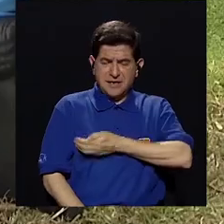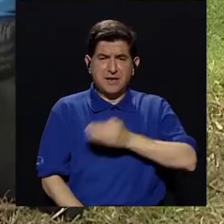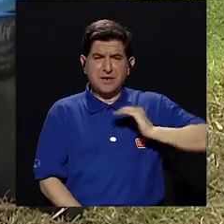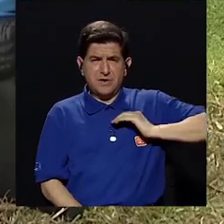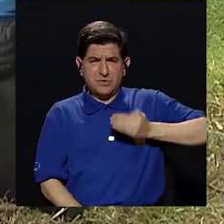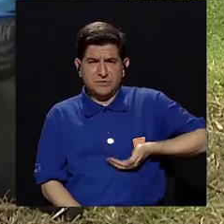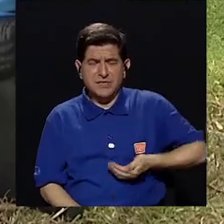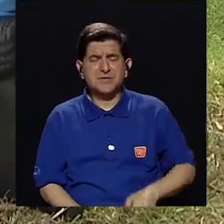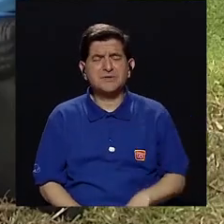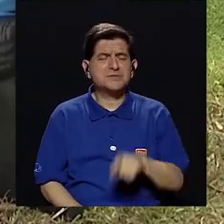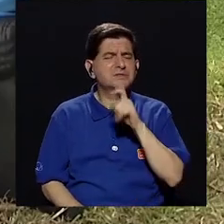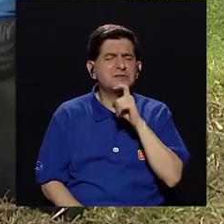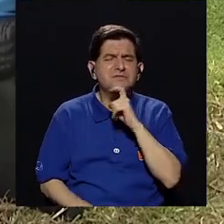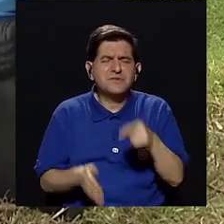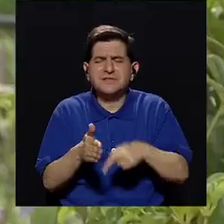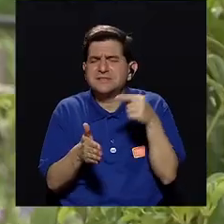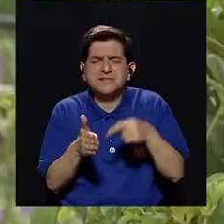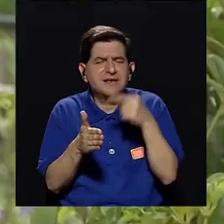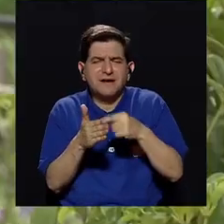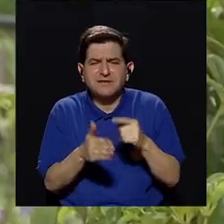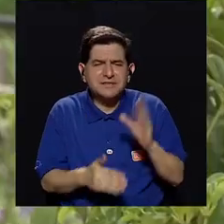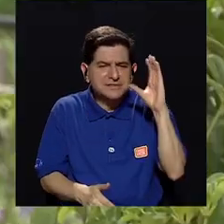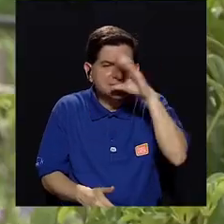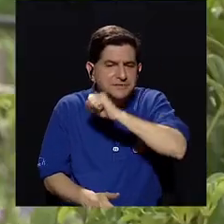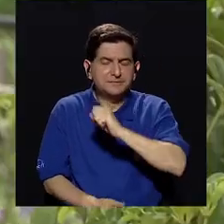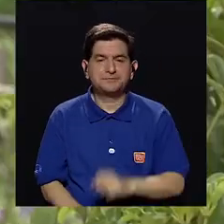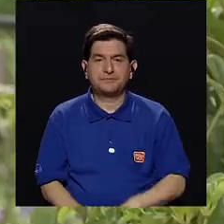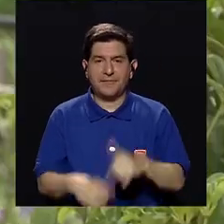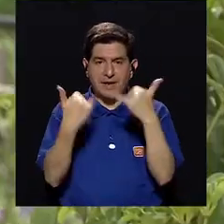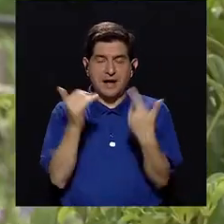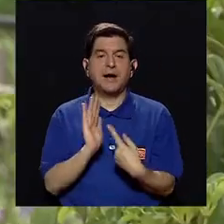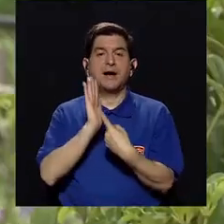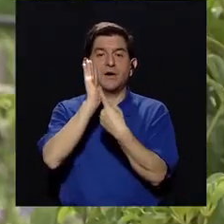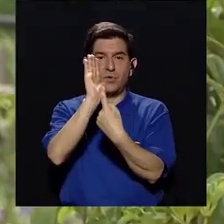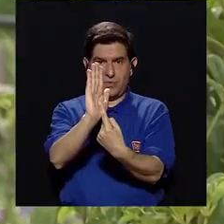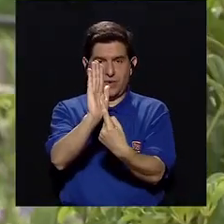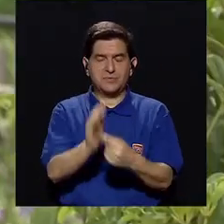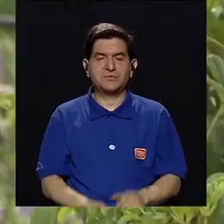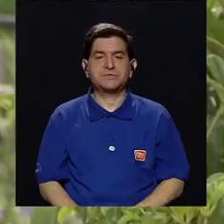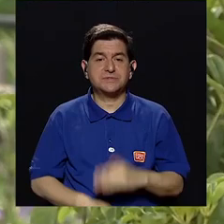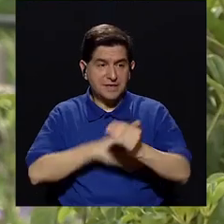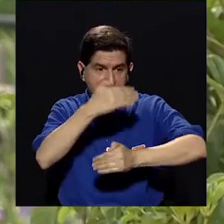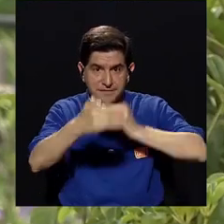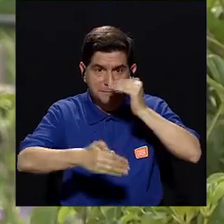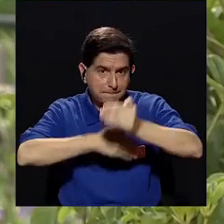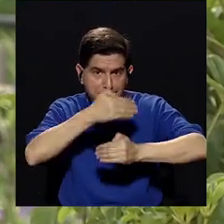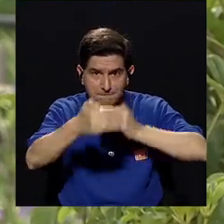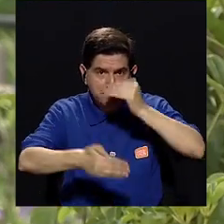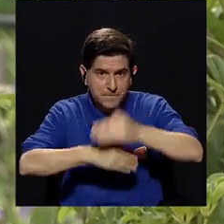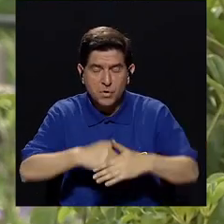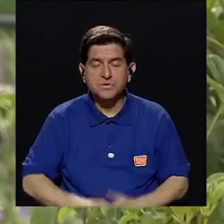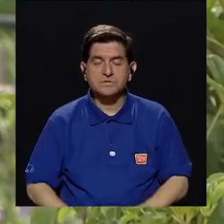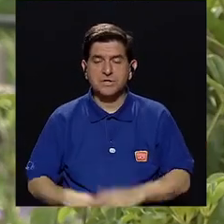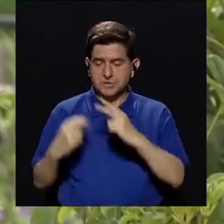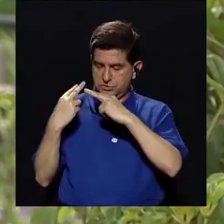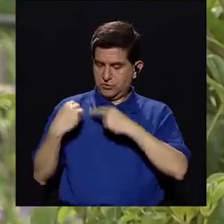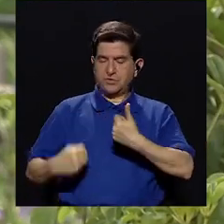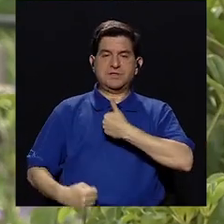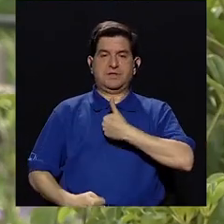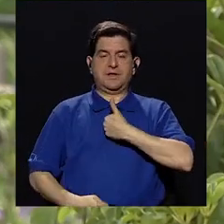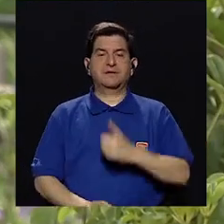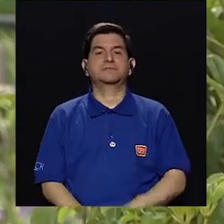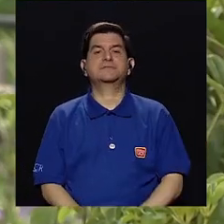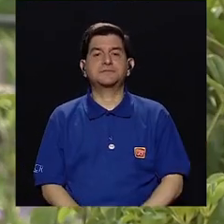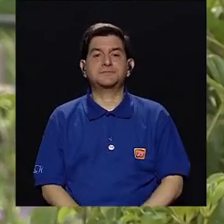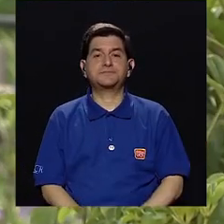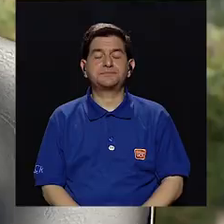entonces cuesta mucho bueno ahora sí vamos a mostrar cómo es que se realiza el autoexamen bueno